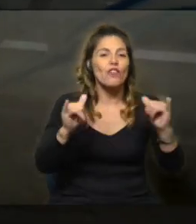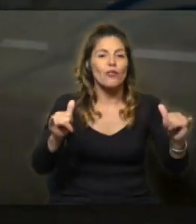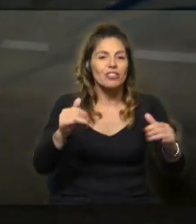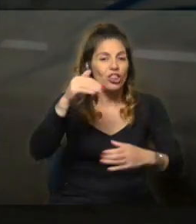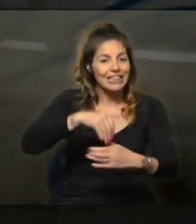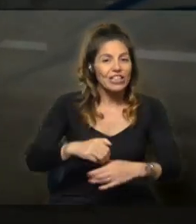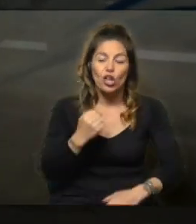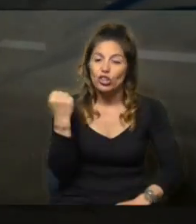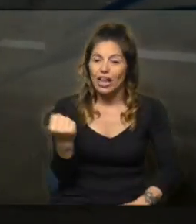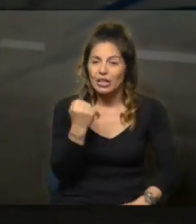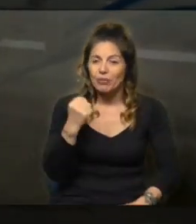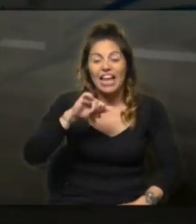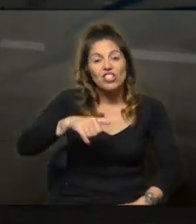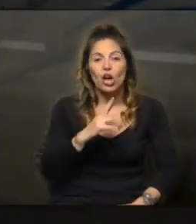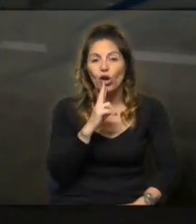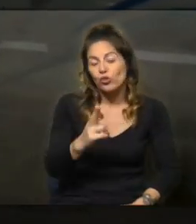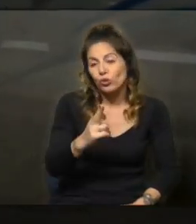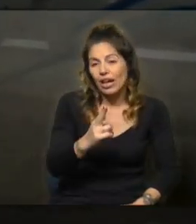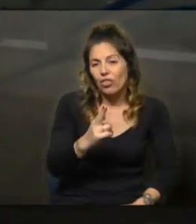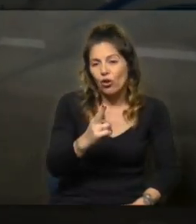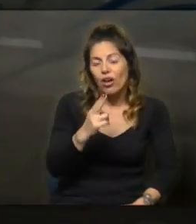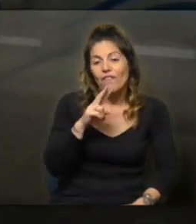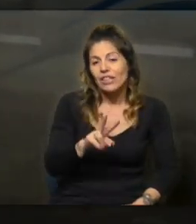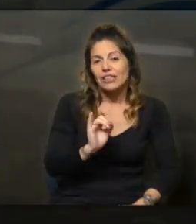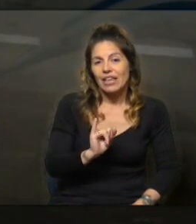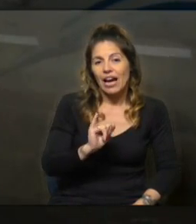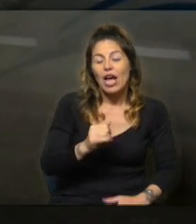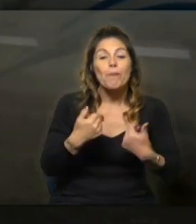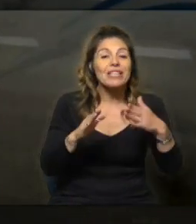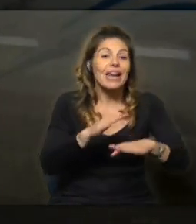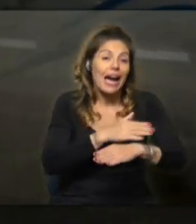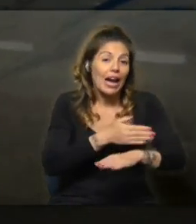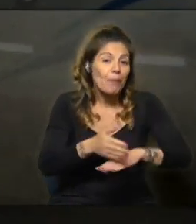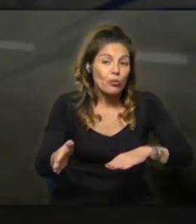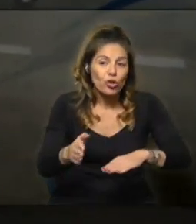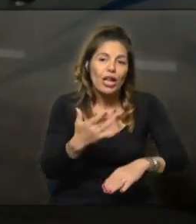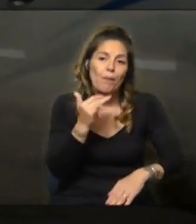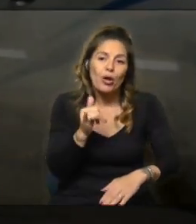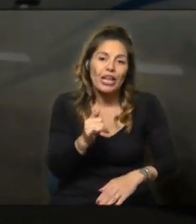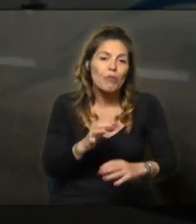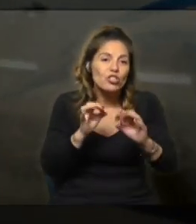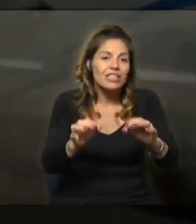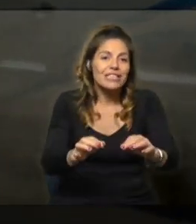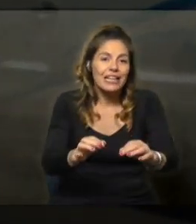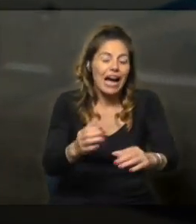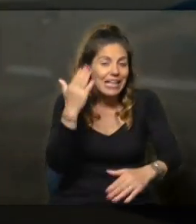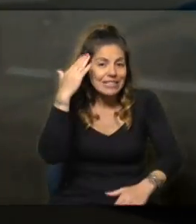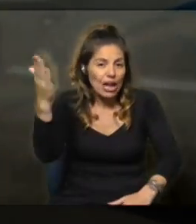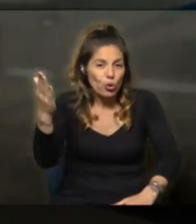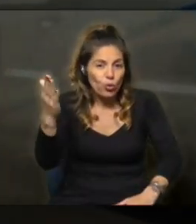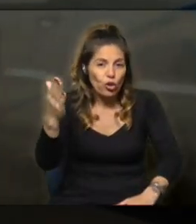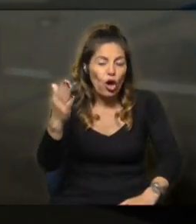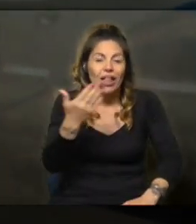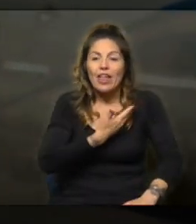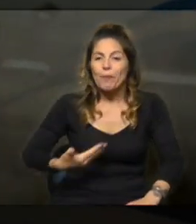tan importante ahora ya con resultados vista evidentemente empezarán las repercusiones Por ejemplo si llega el saludo del presidente Luis la